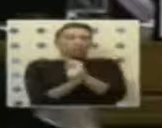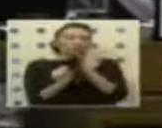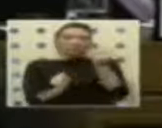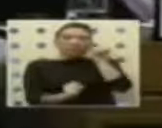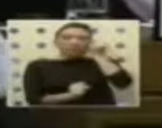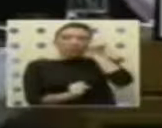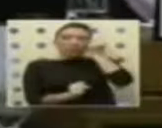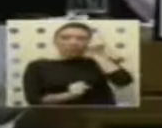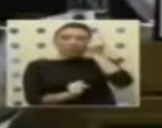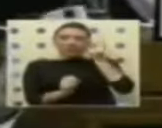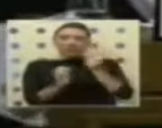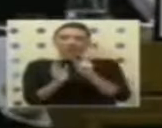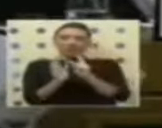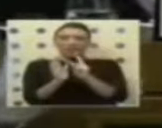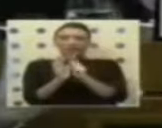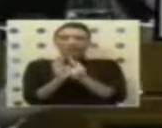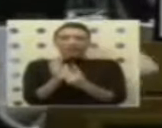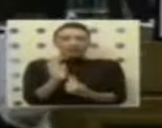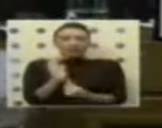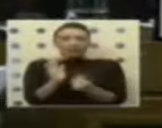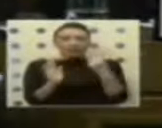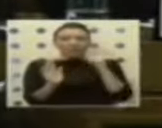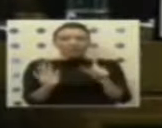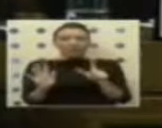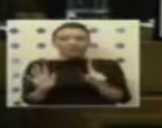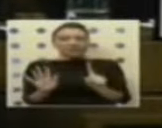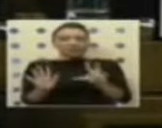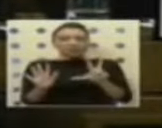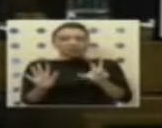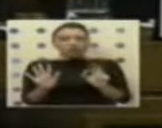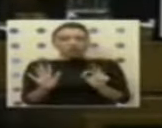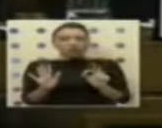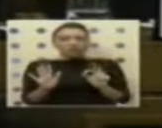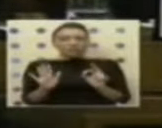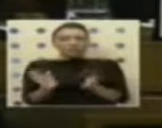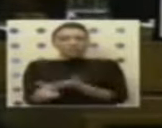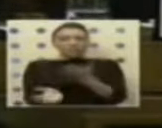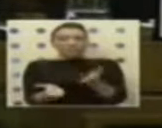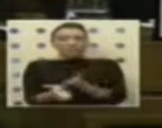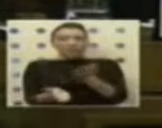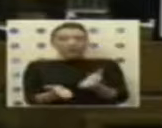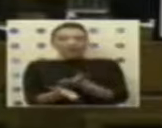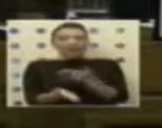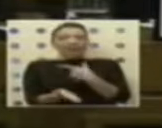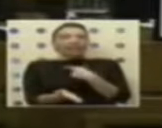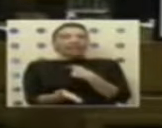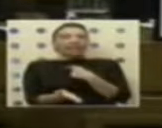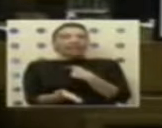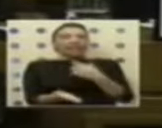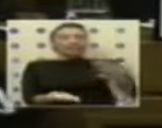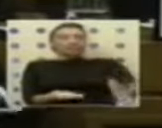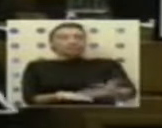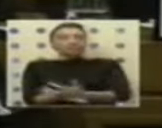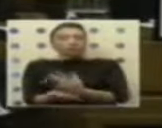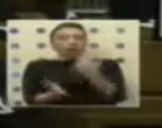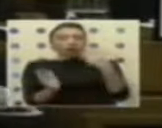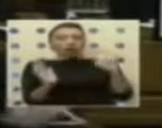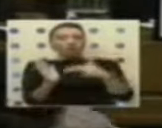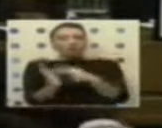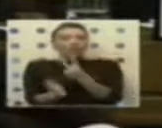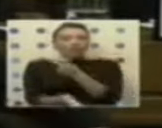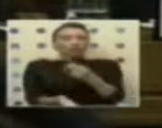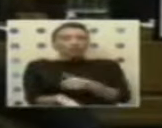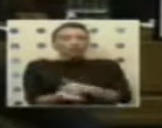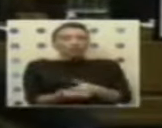que una reforma que tiene 180 páginas, que pretende recaudar 8.200 millones